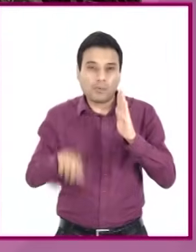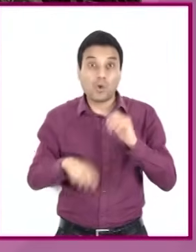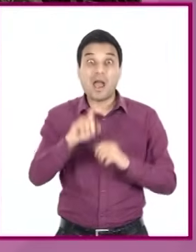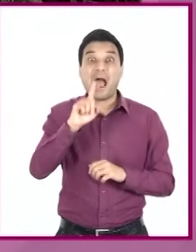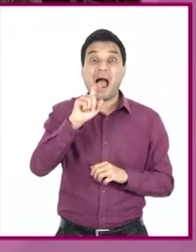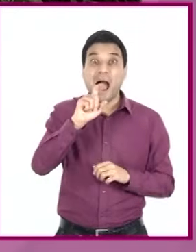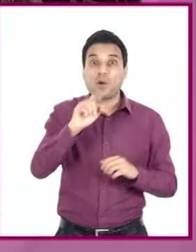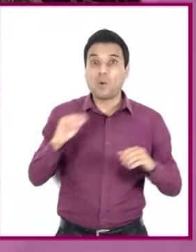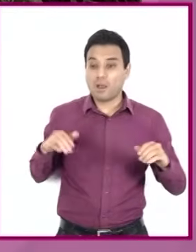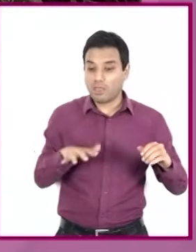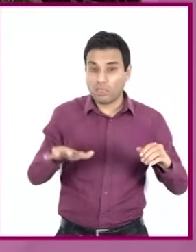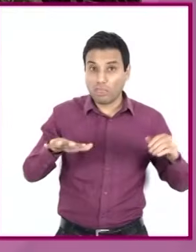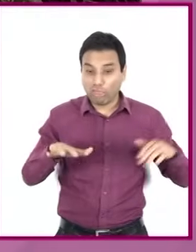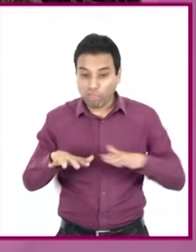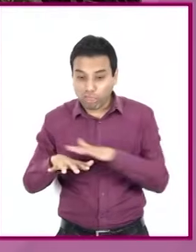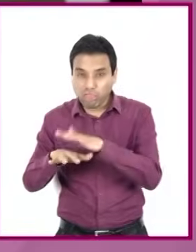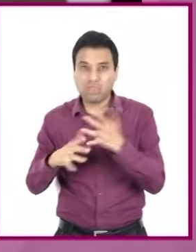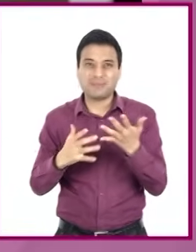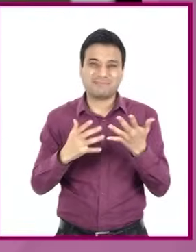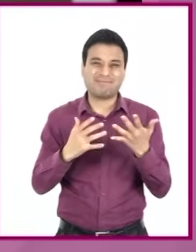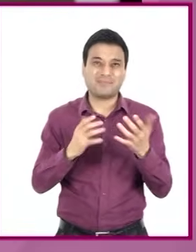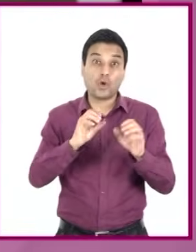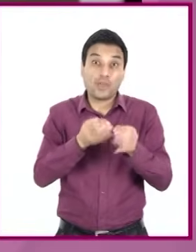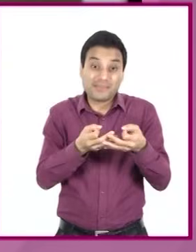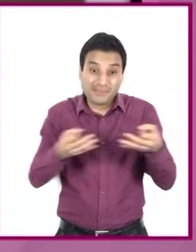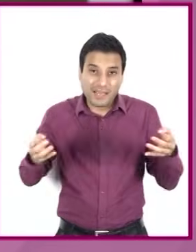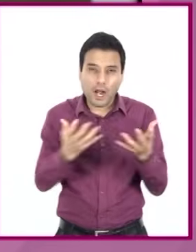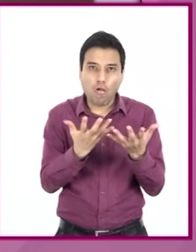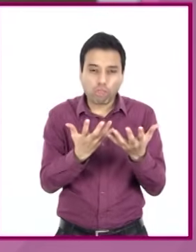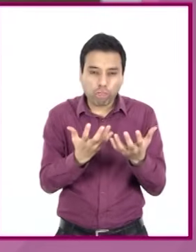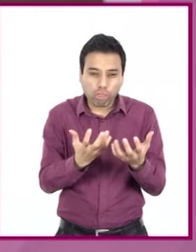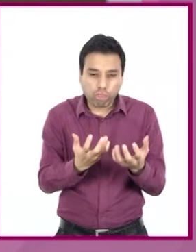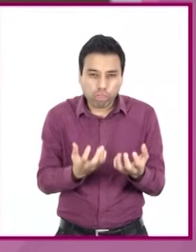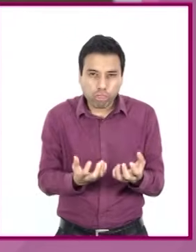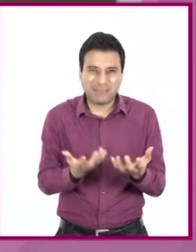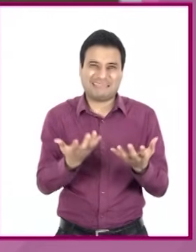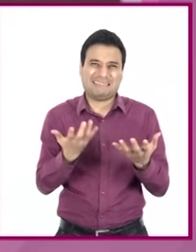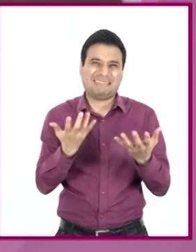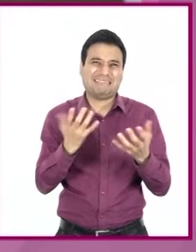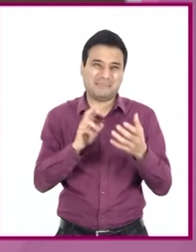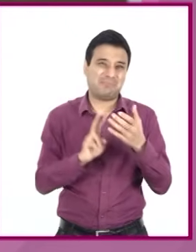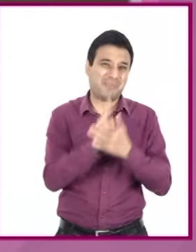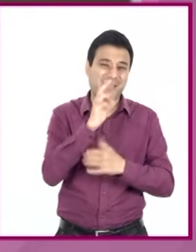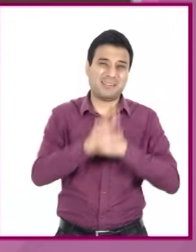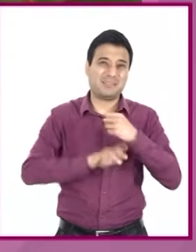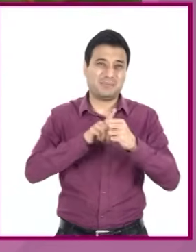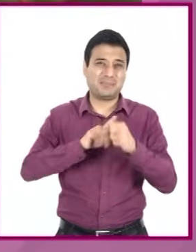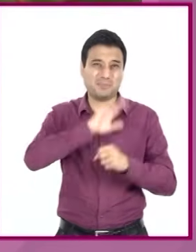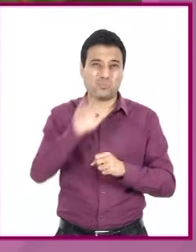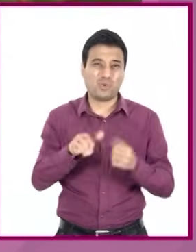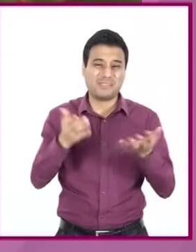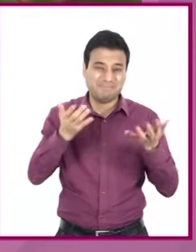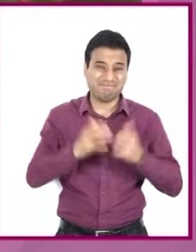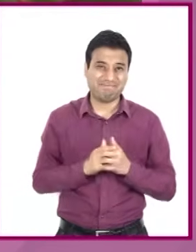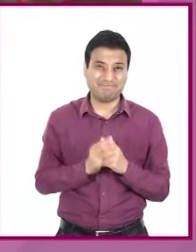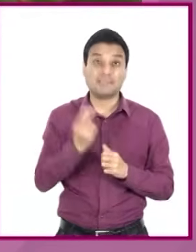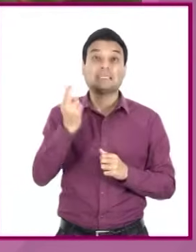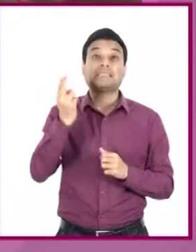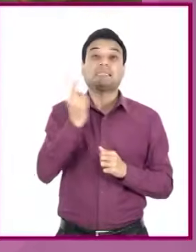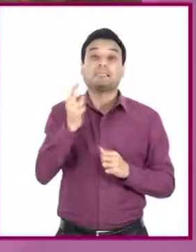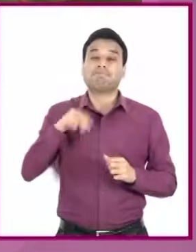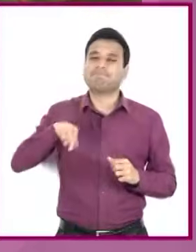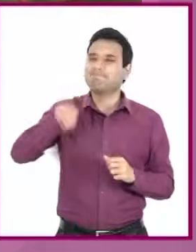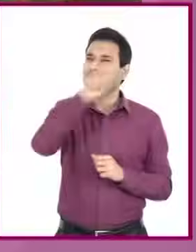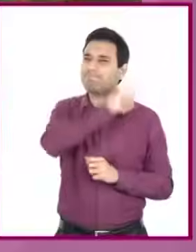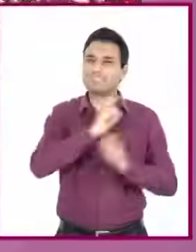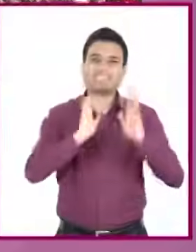o subterráneas, contaminando suelos y aguas, matando a muchos seres vivos. Por lo que resulta una